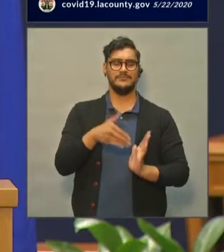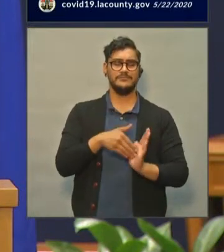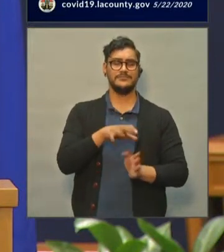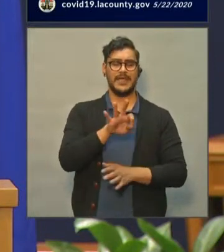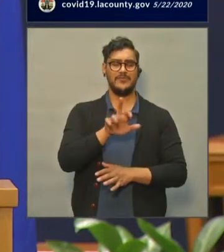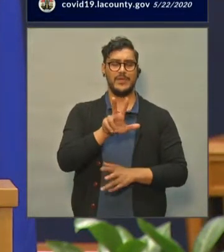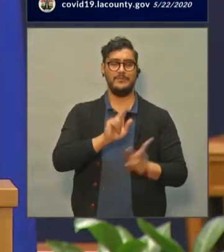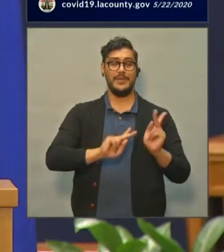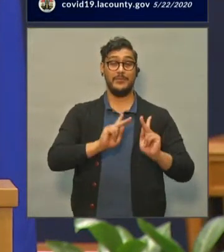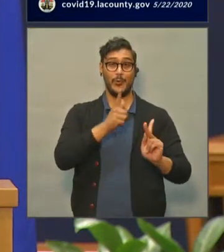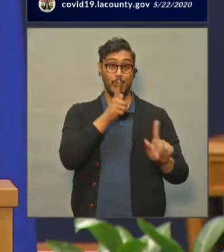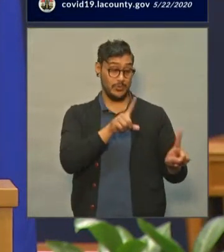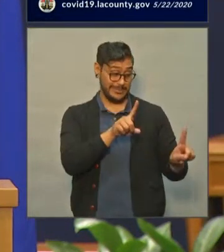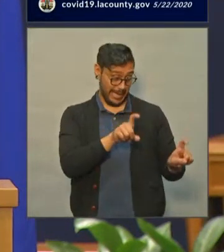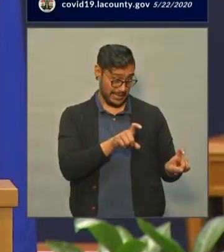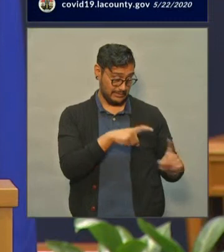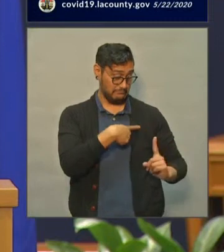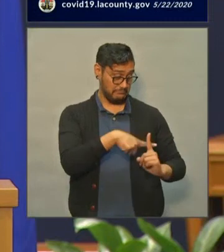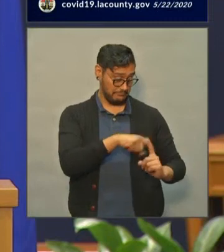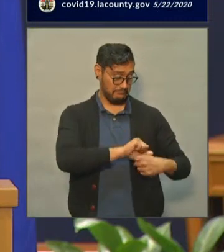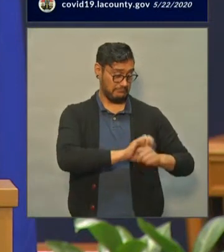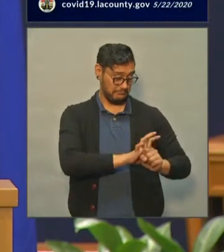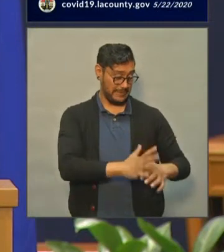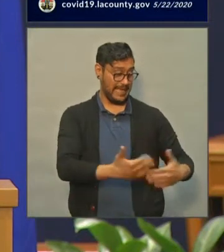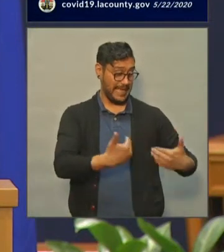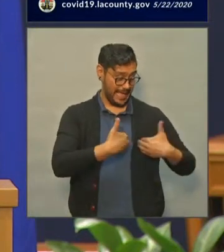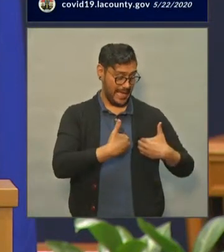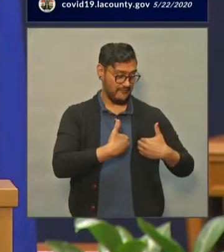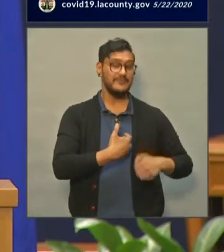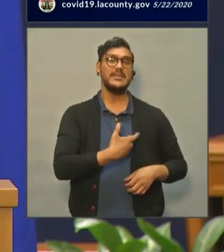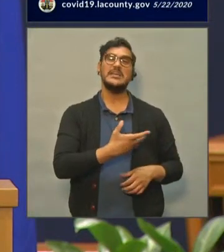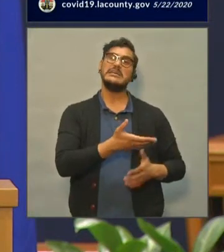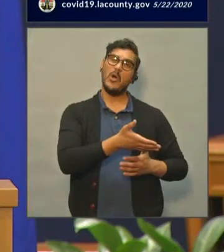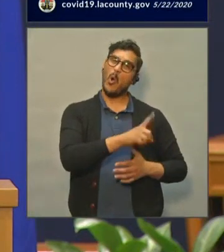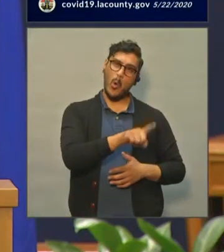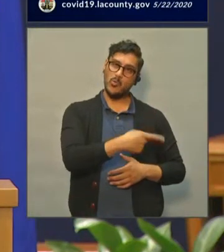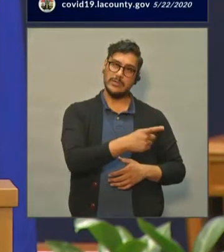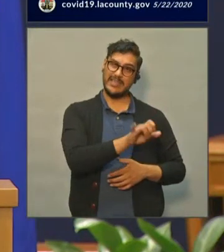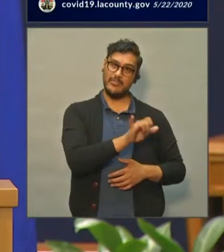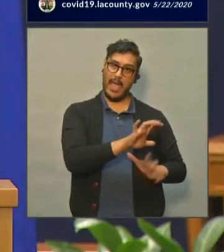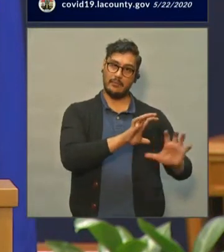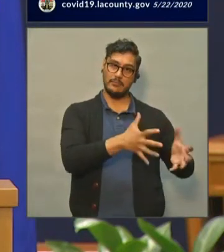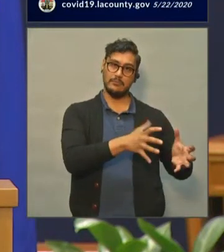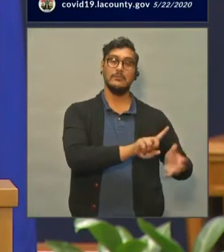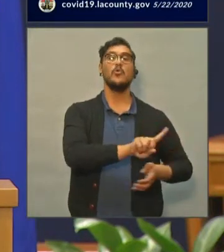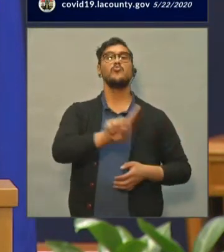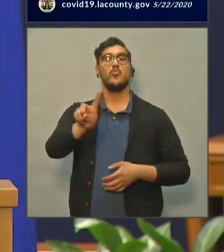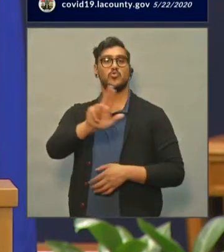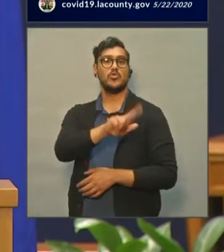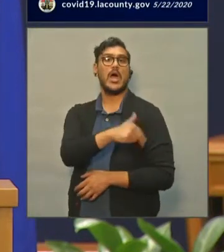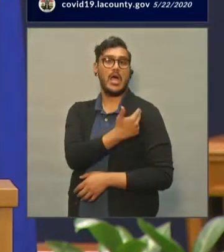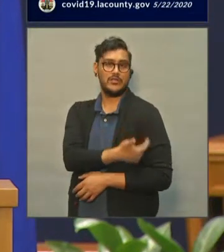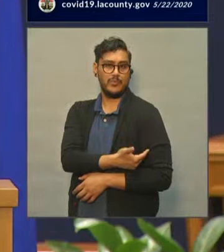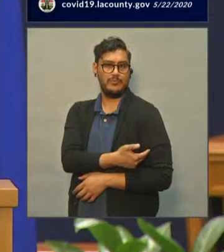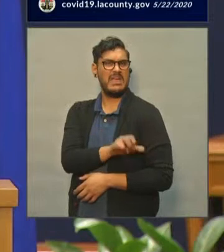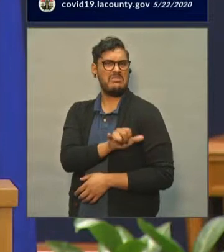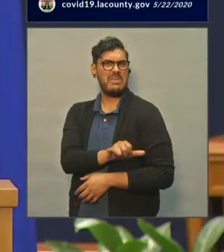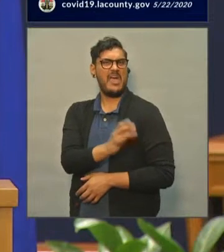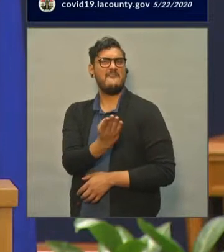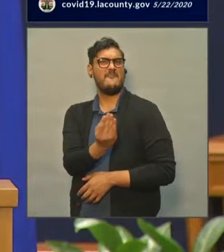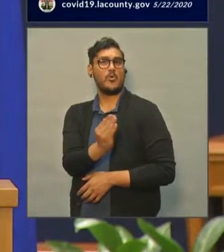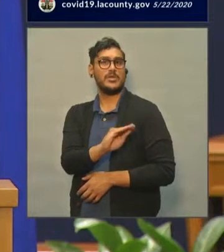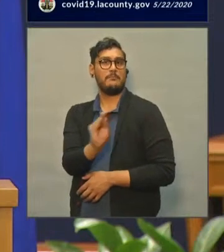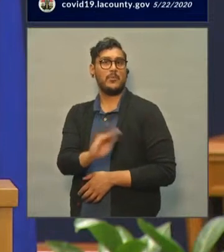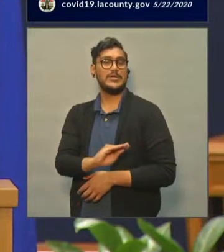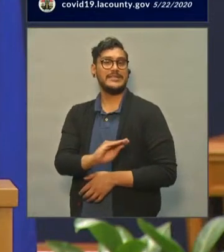6,093 personas que dieron positivo para COVID-19 fueron hospitalizadas en algún momento por el virus, cual representa el